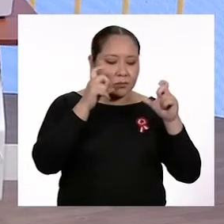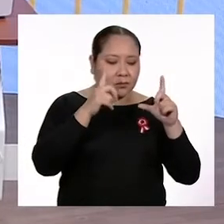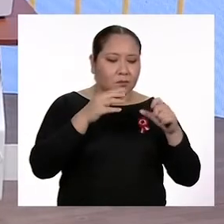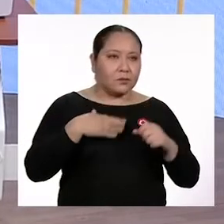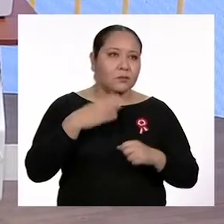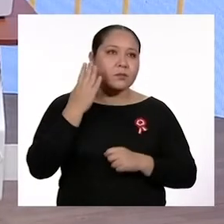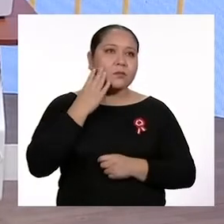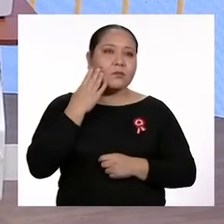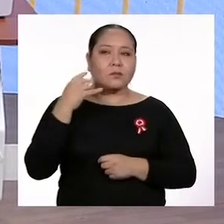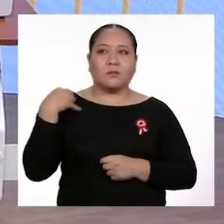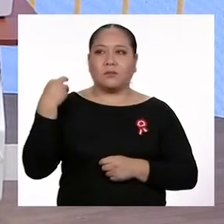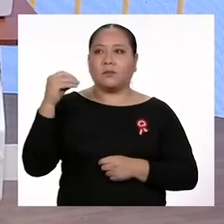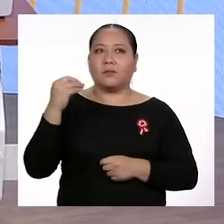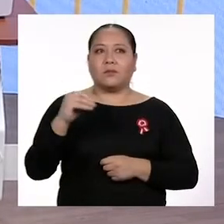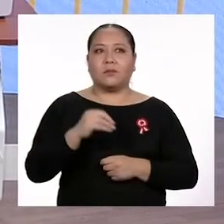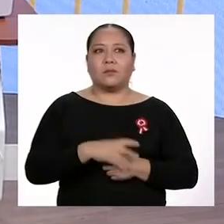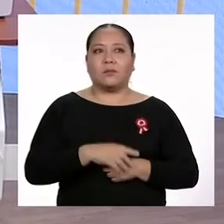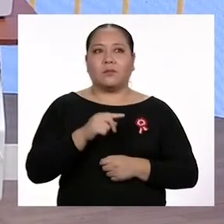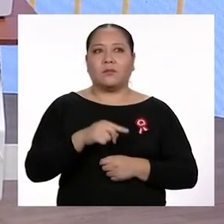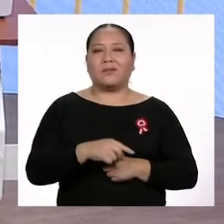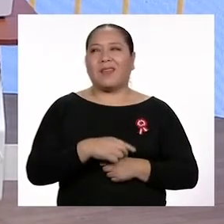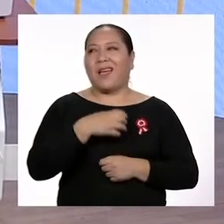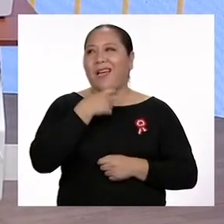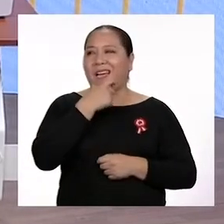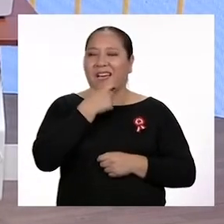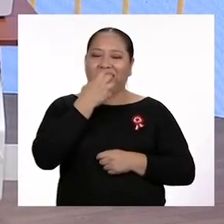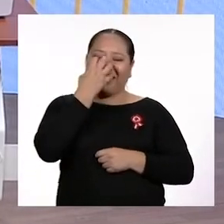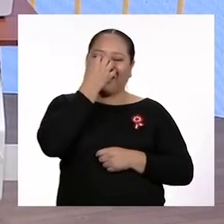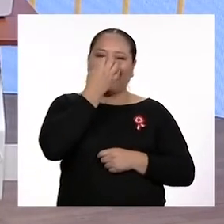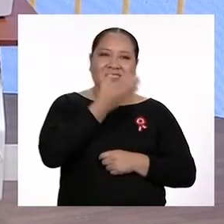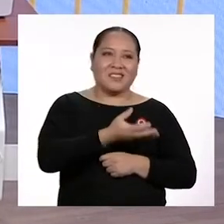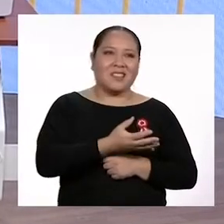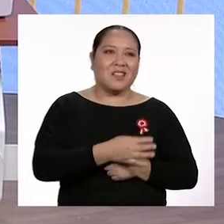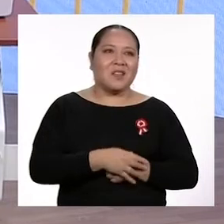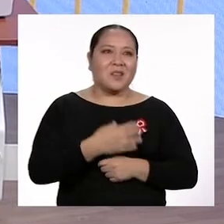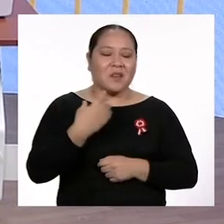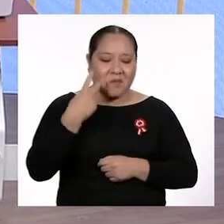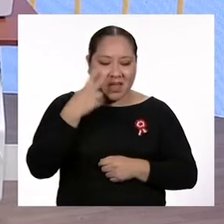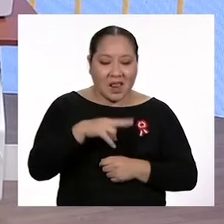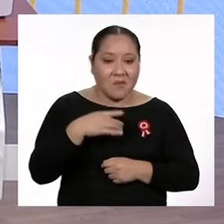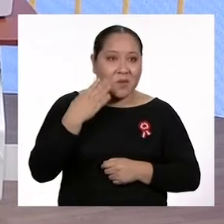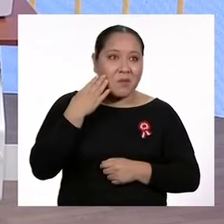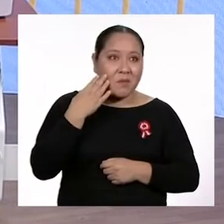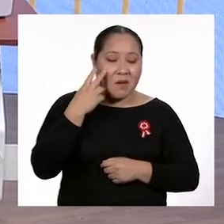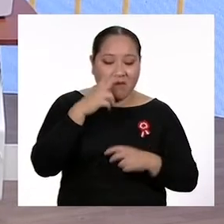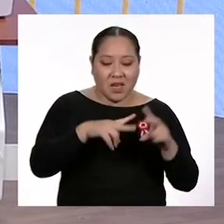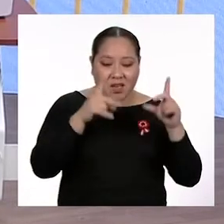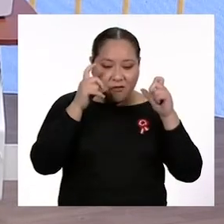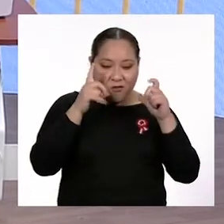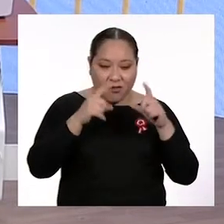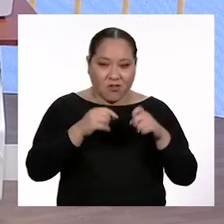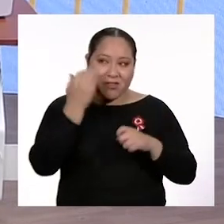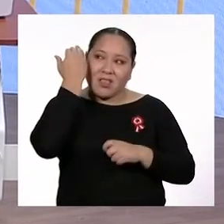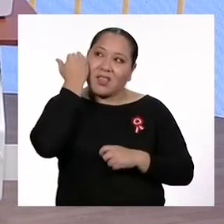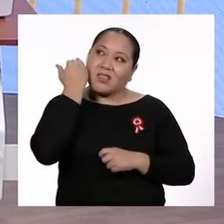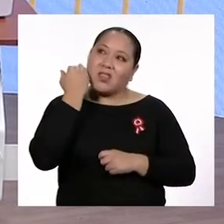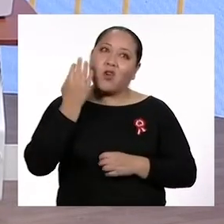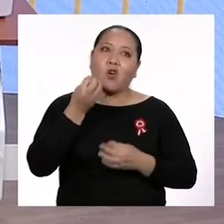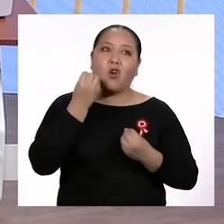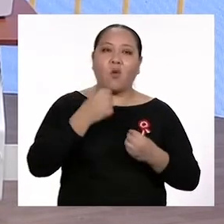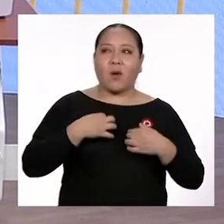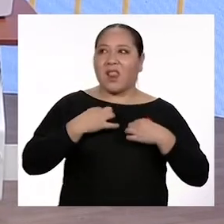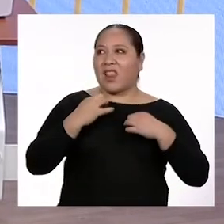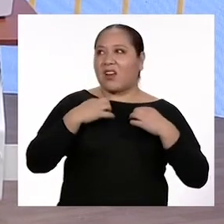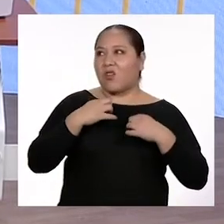mamá cuando era joven. Un mate de risa. Es que es muy chistoso revisar las fotos antiguas, cómo era